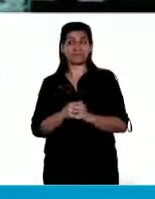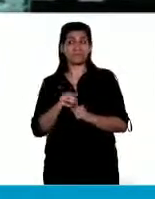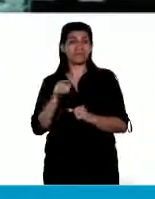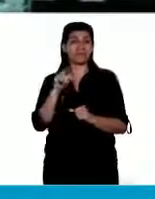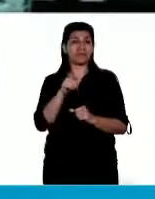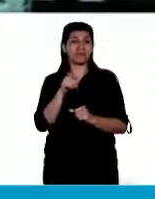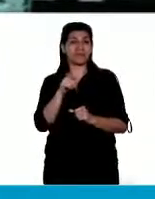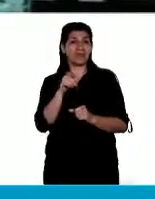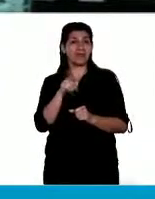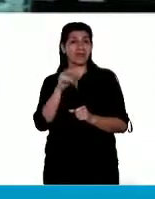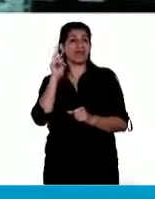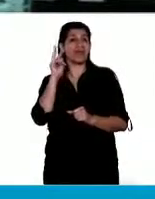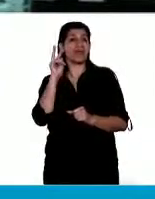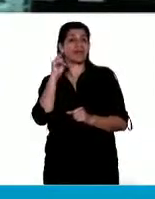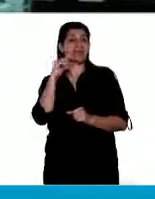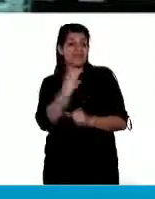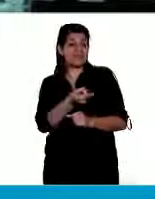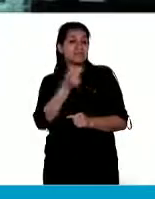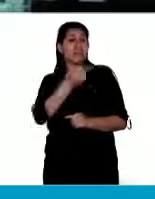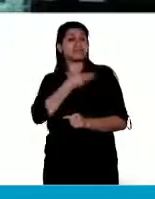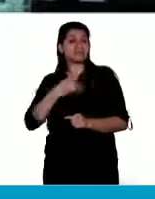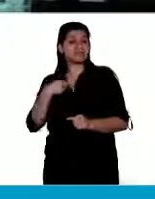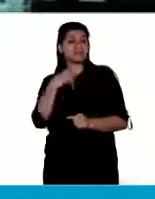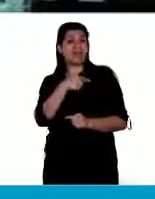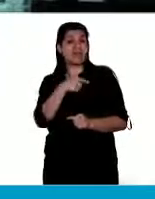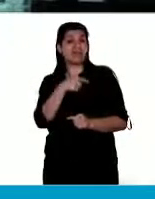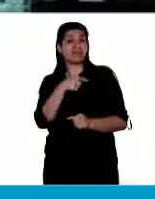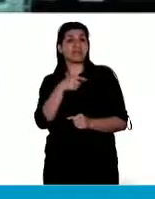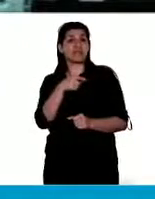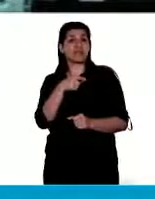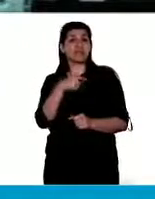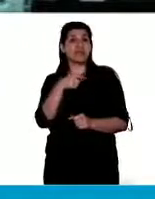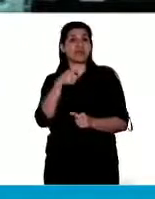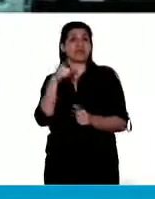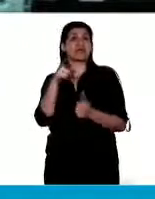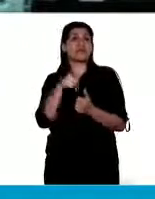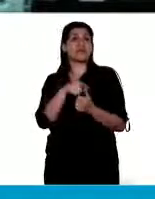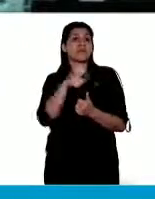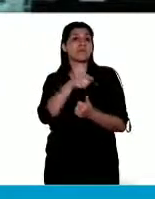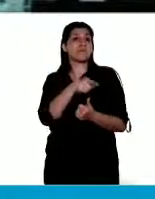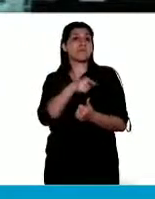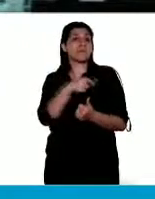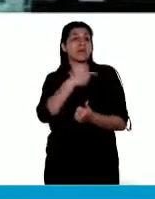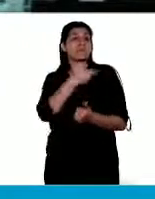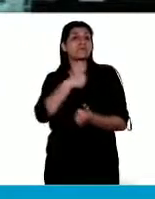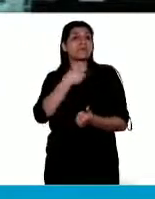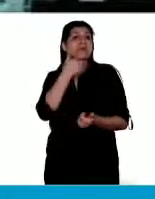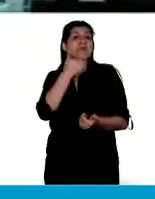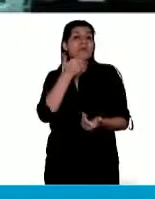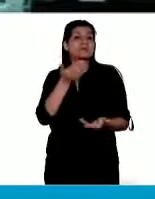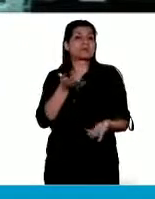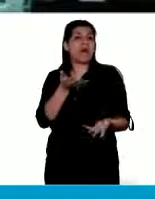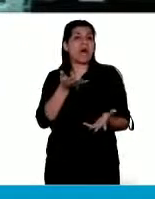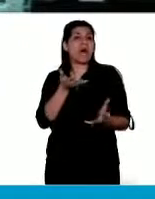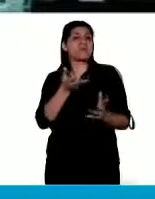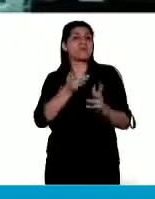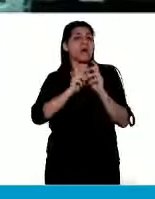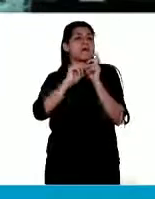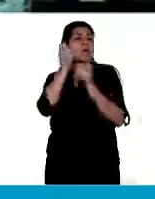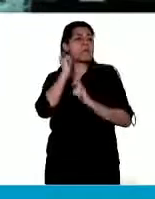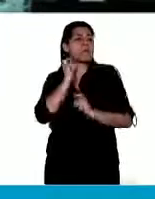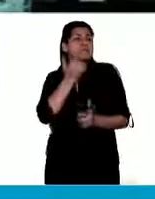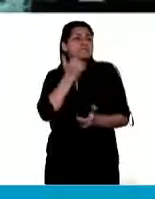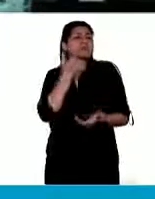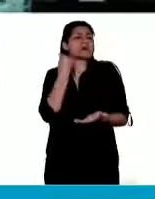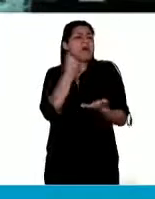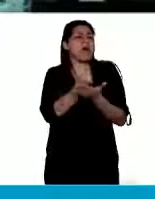presidente está grogui y donde dijo que el presidente no sabe campear y no sabe gobernar en